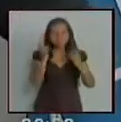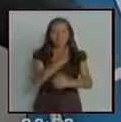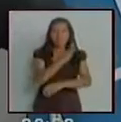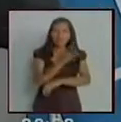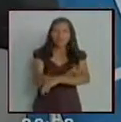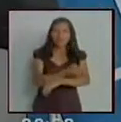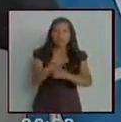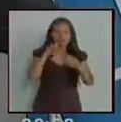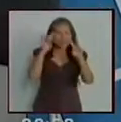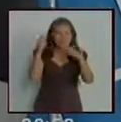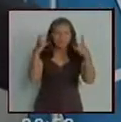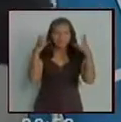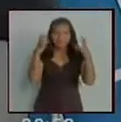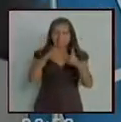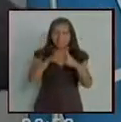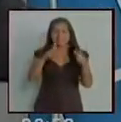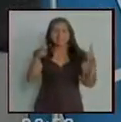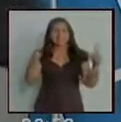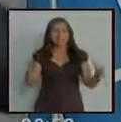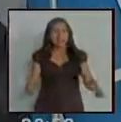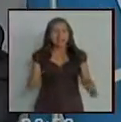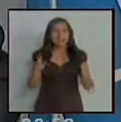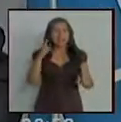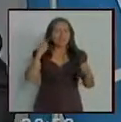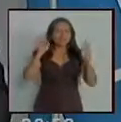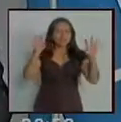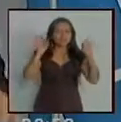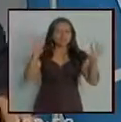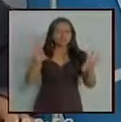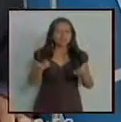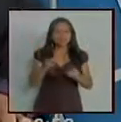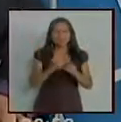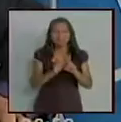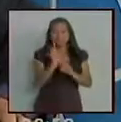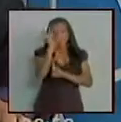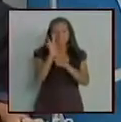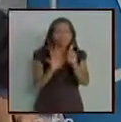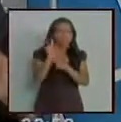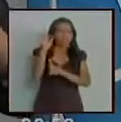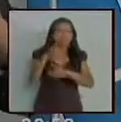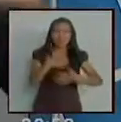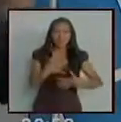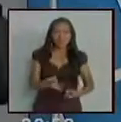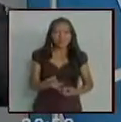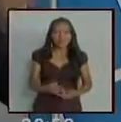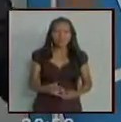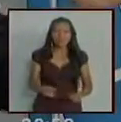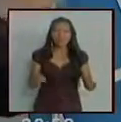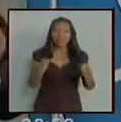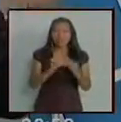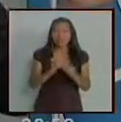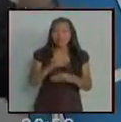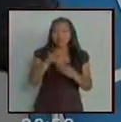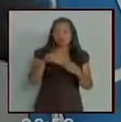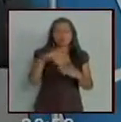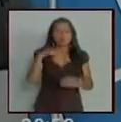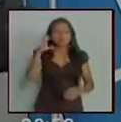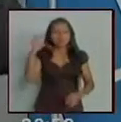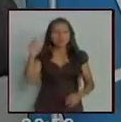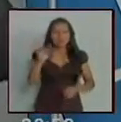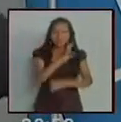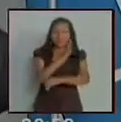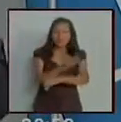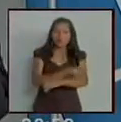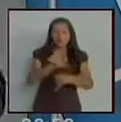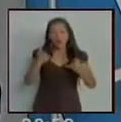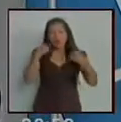este tamañote, ¿no es cierto? Pum, pum, pum, pum, que los bajos, que los agudos, una cosa impresionante. La cuadra entera escucha